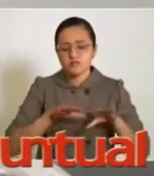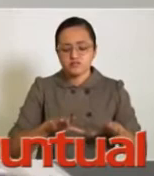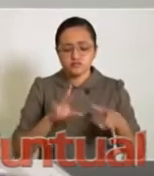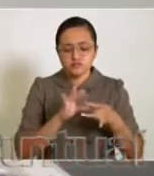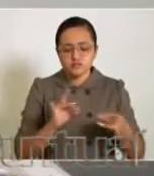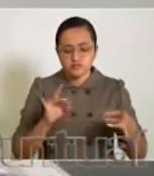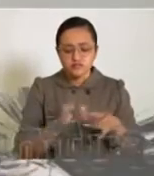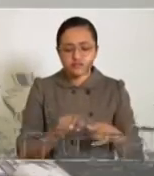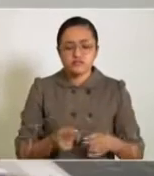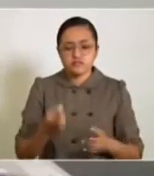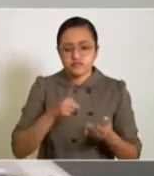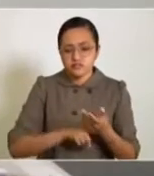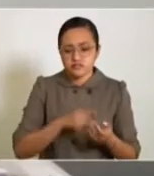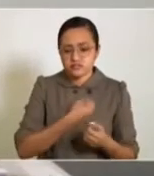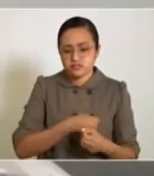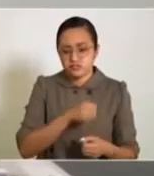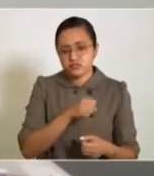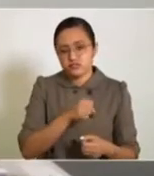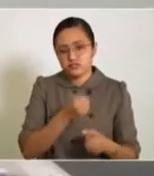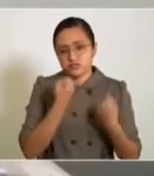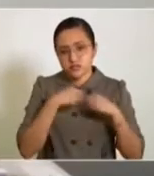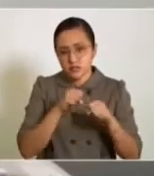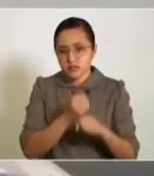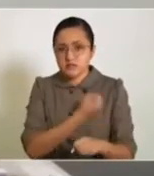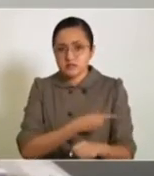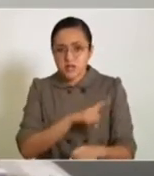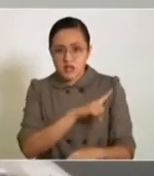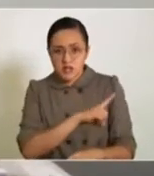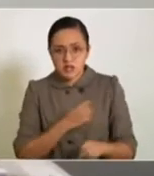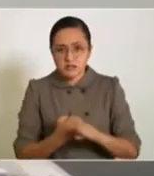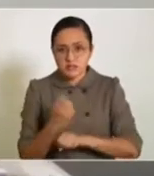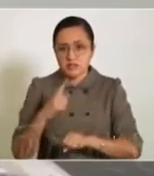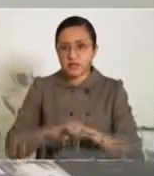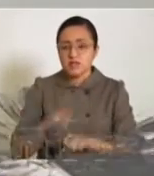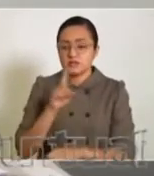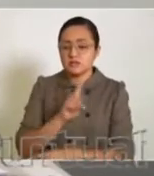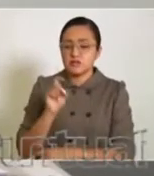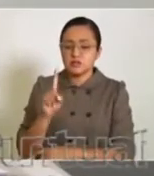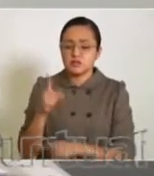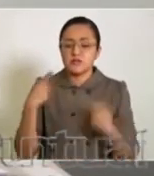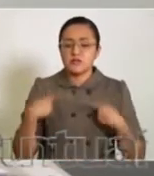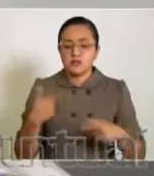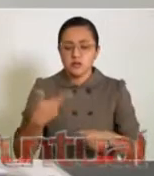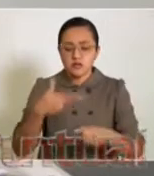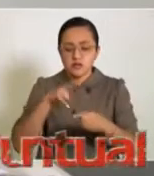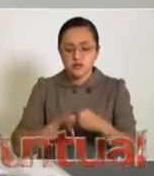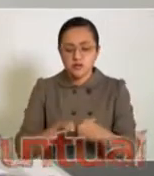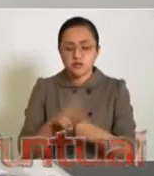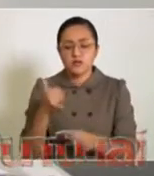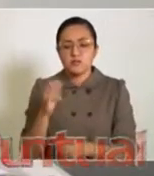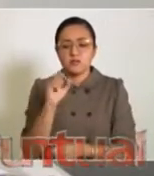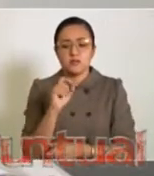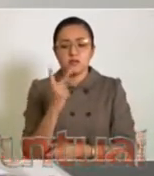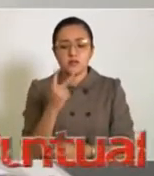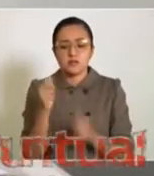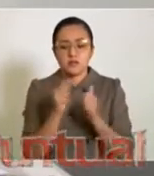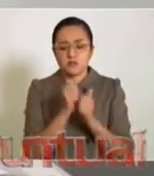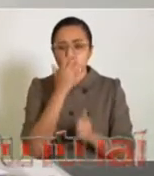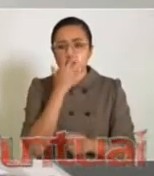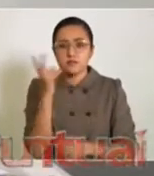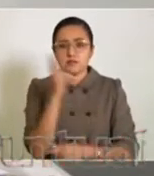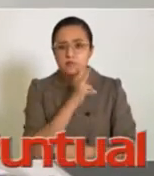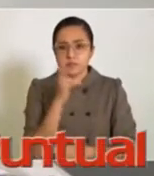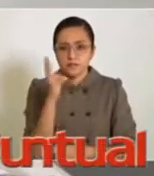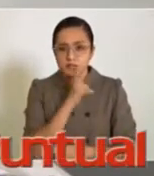siguiente manera: en la red hospitalaria de los servicios de salud, 101 pacientes hospitalizados y 22 con